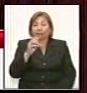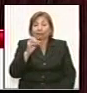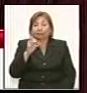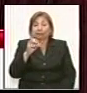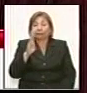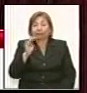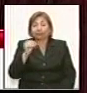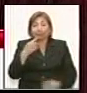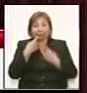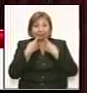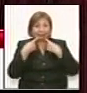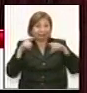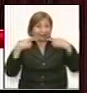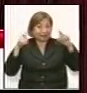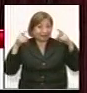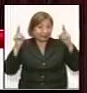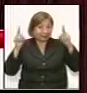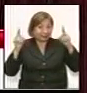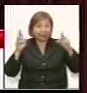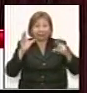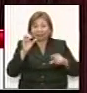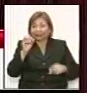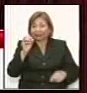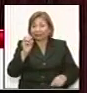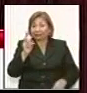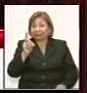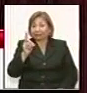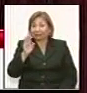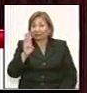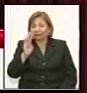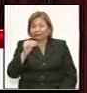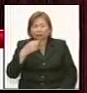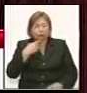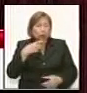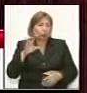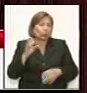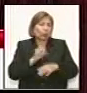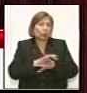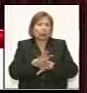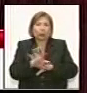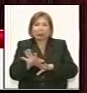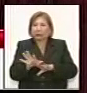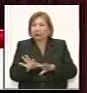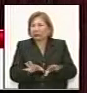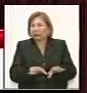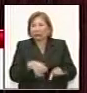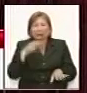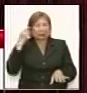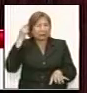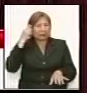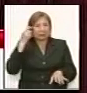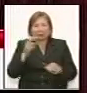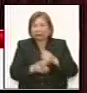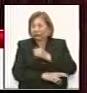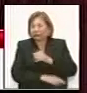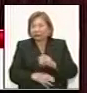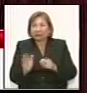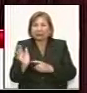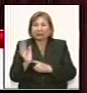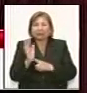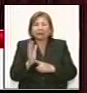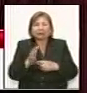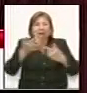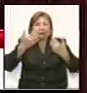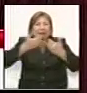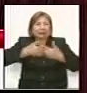muy famoso. El caso de Odebrecht ha contaminado la política nacional, porque se ha demostrado que es una empresa